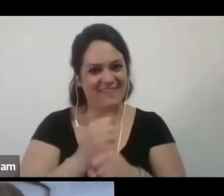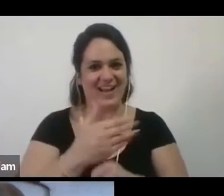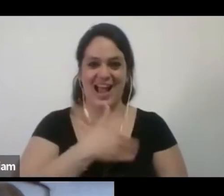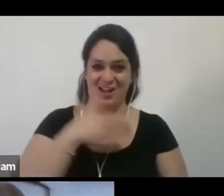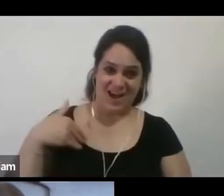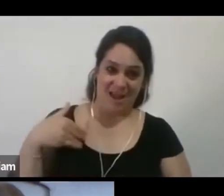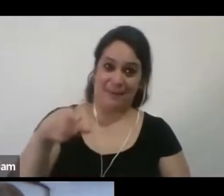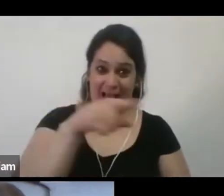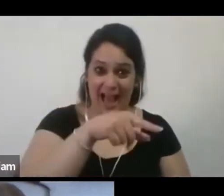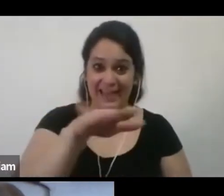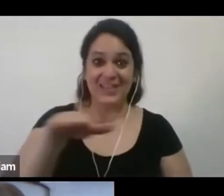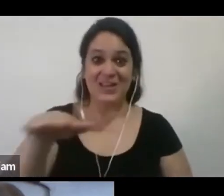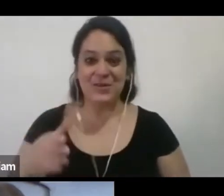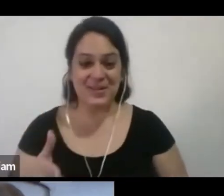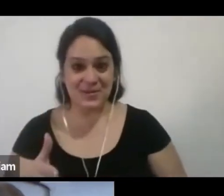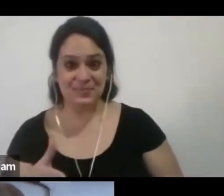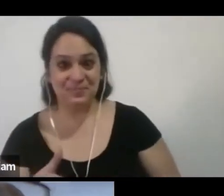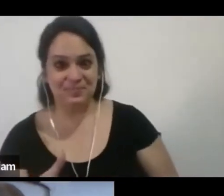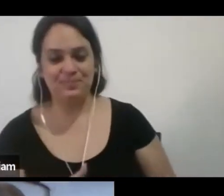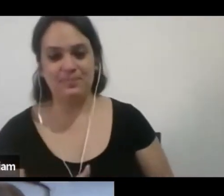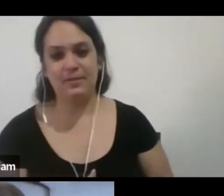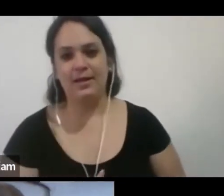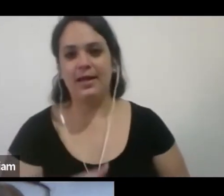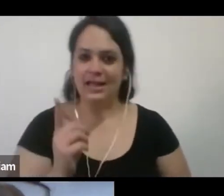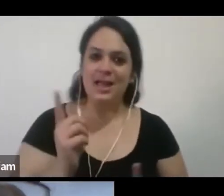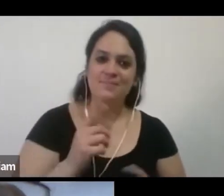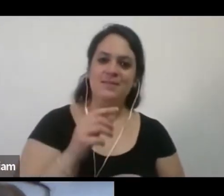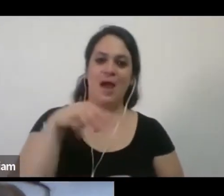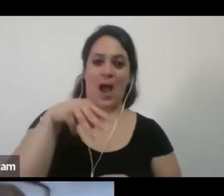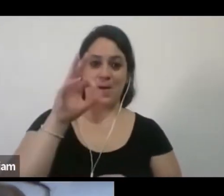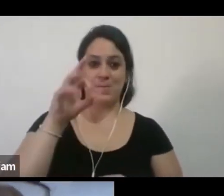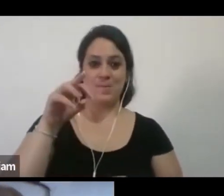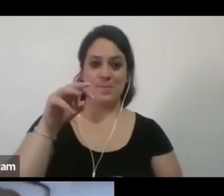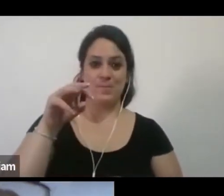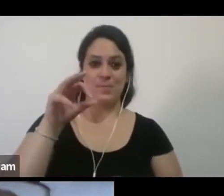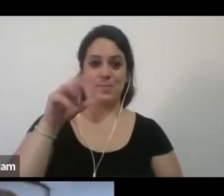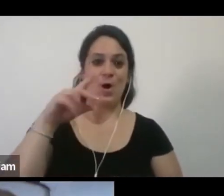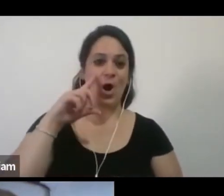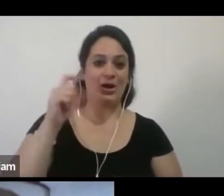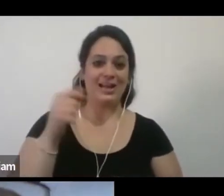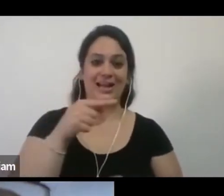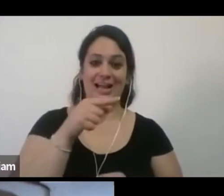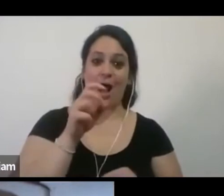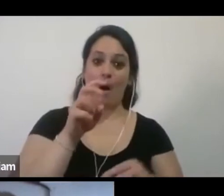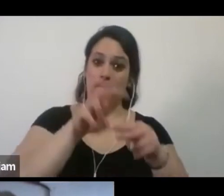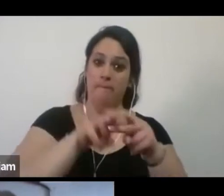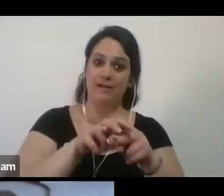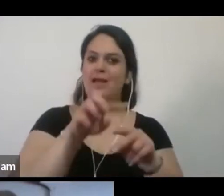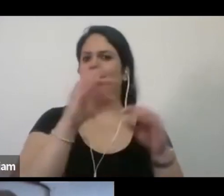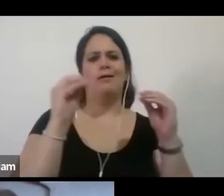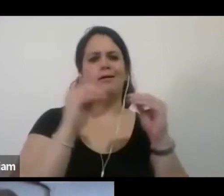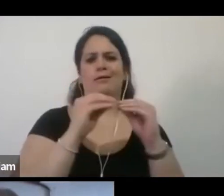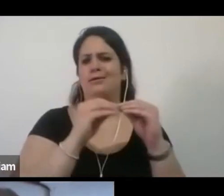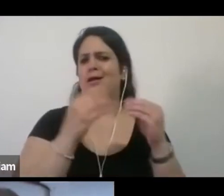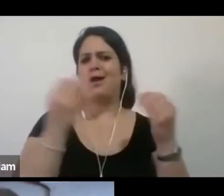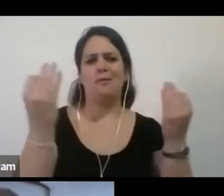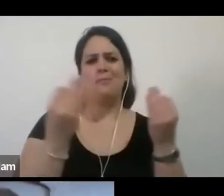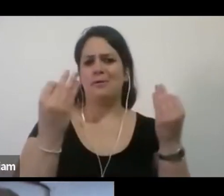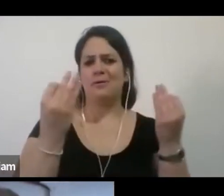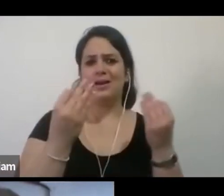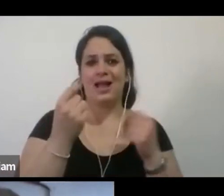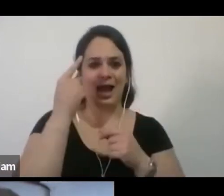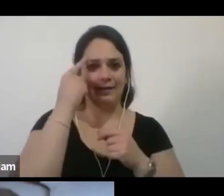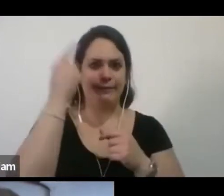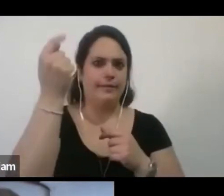los centros. Y como esa Mónica, que la tengo ahí sentada, que es una gran compañía, una gran